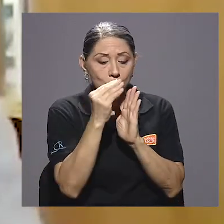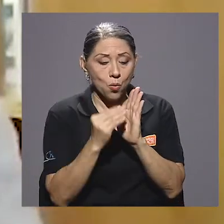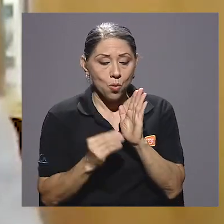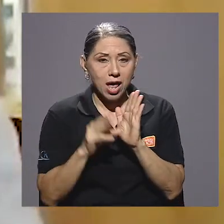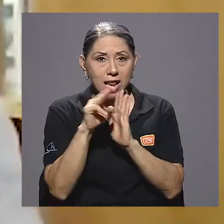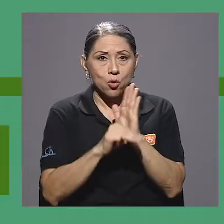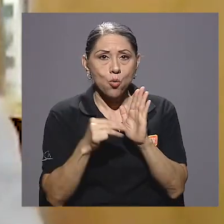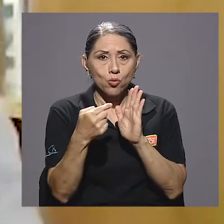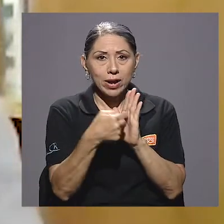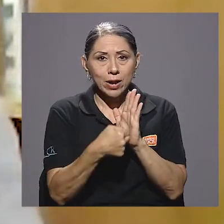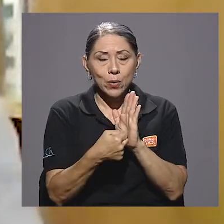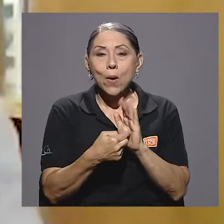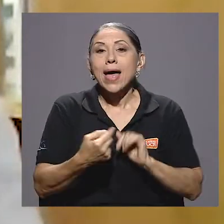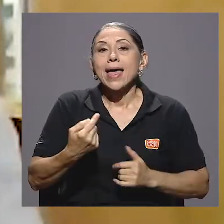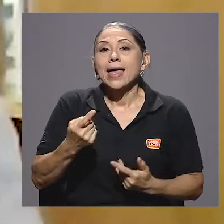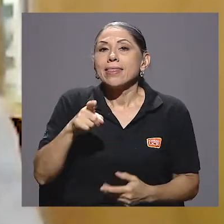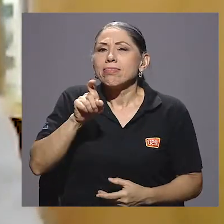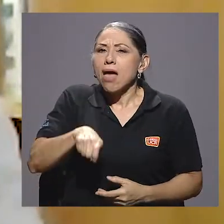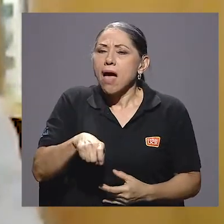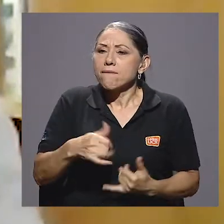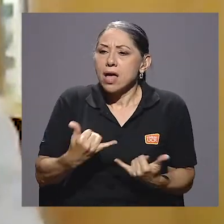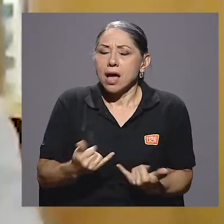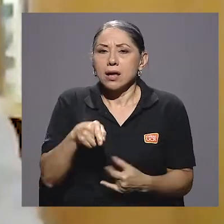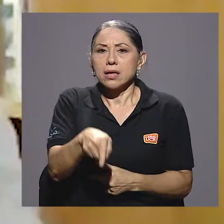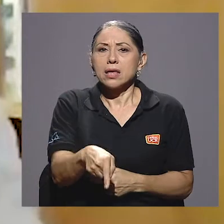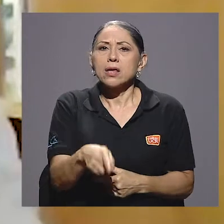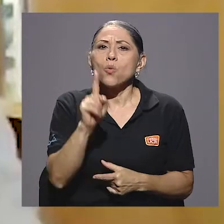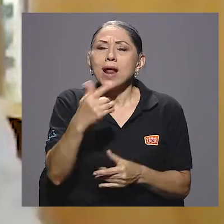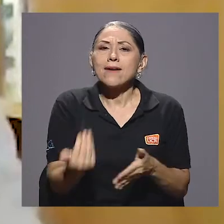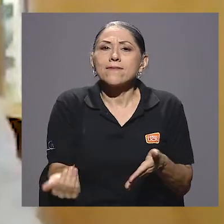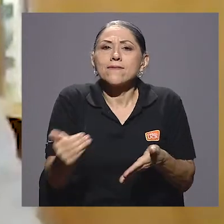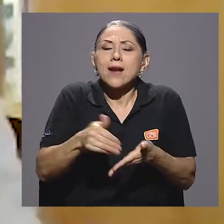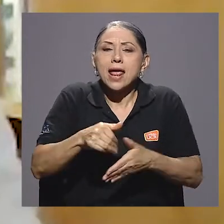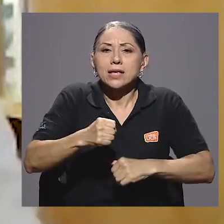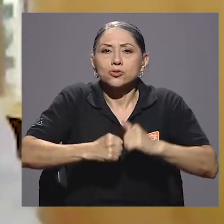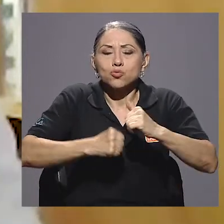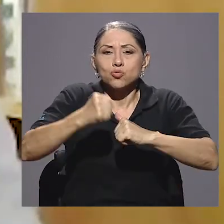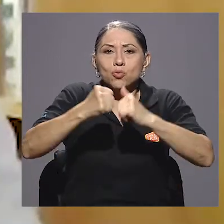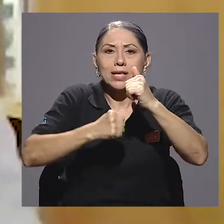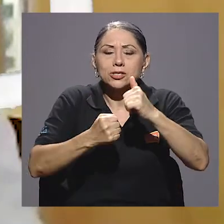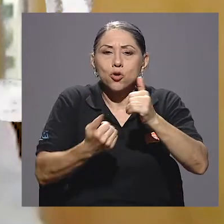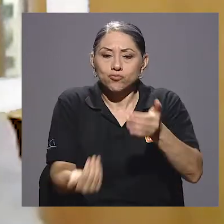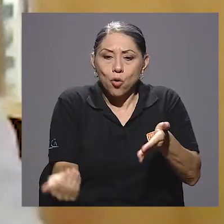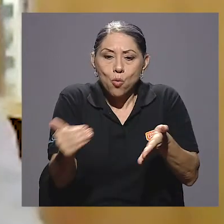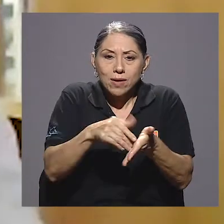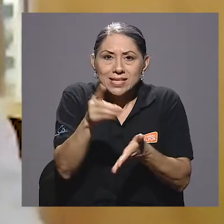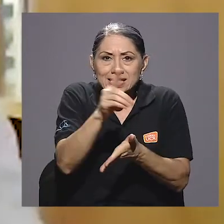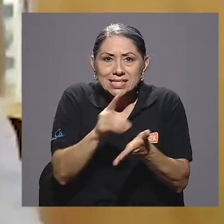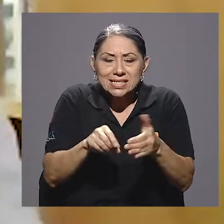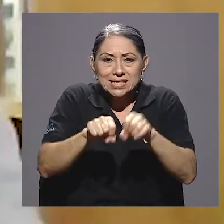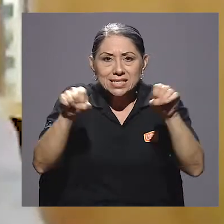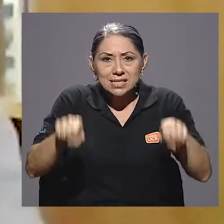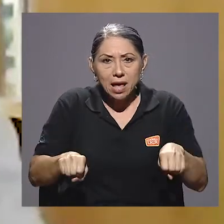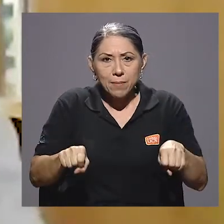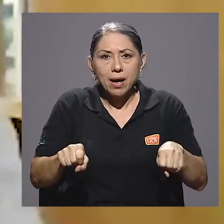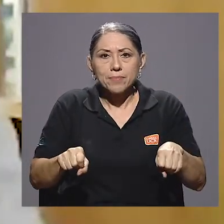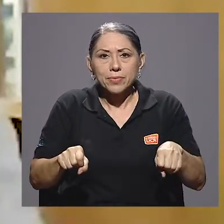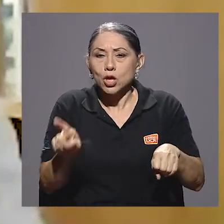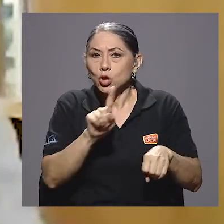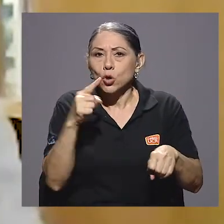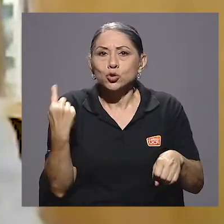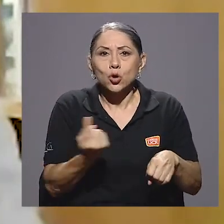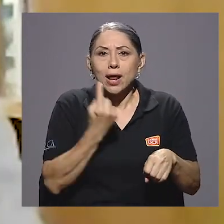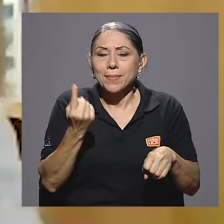curricular. Aquí tiene que haber o tiene que existir una reestructuración del sistema, no